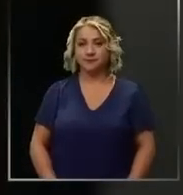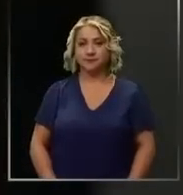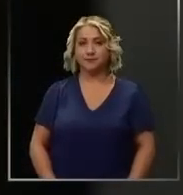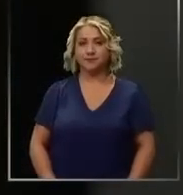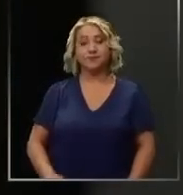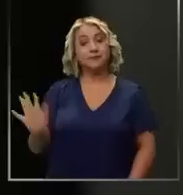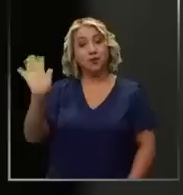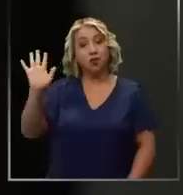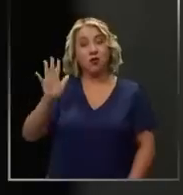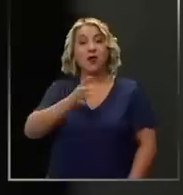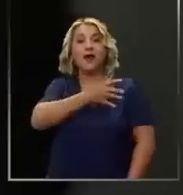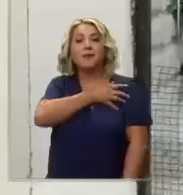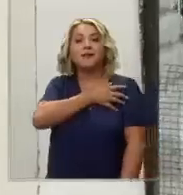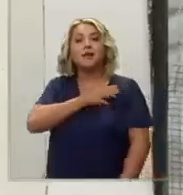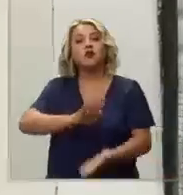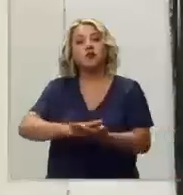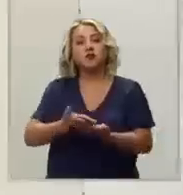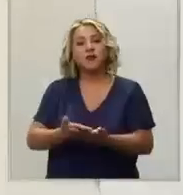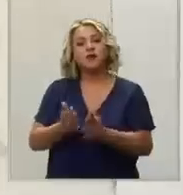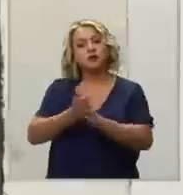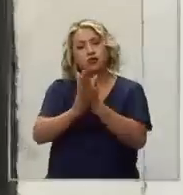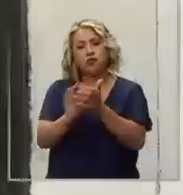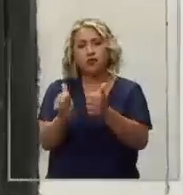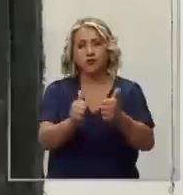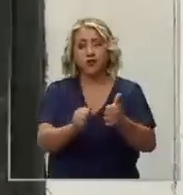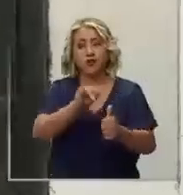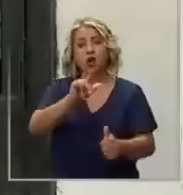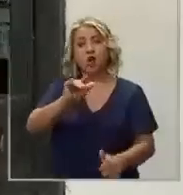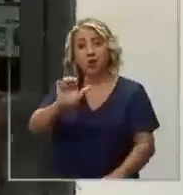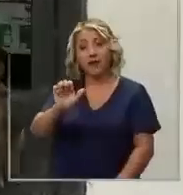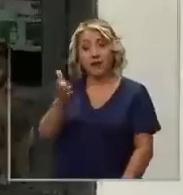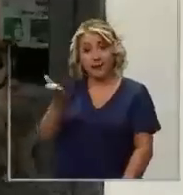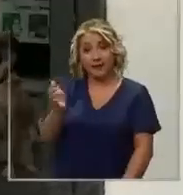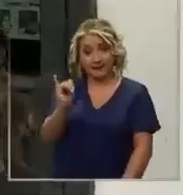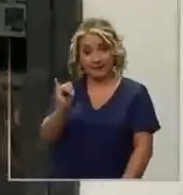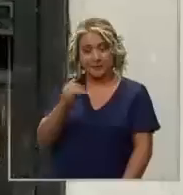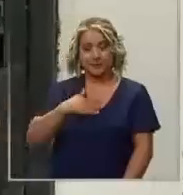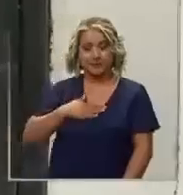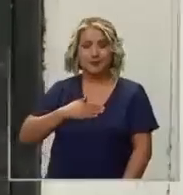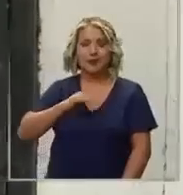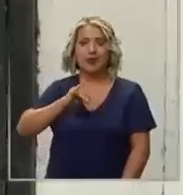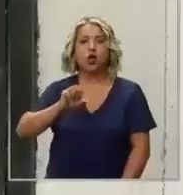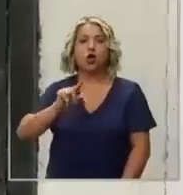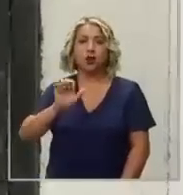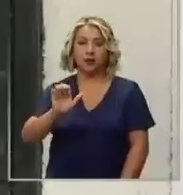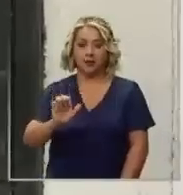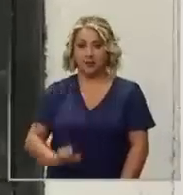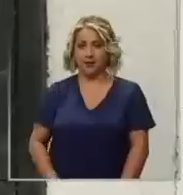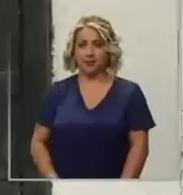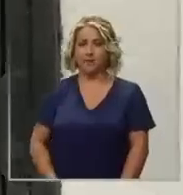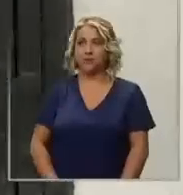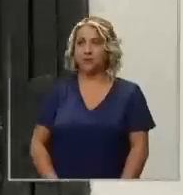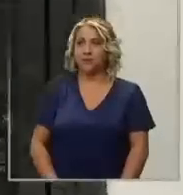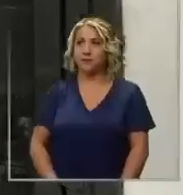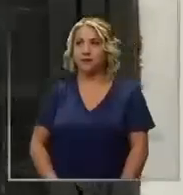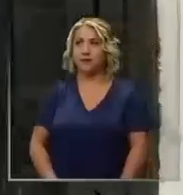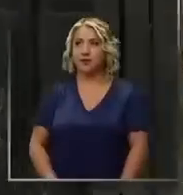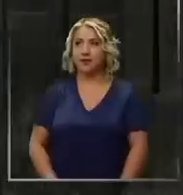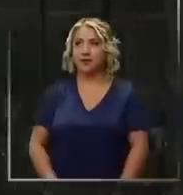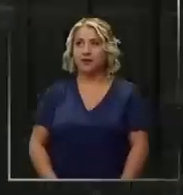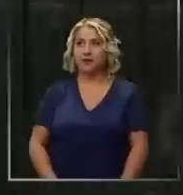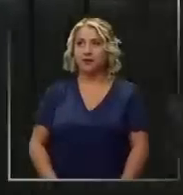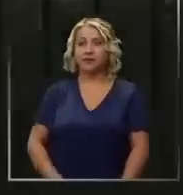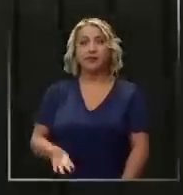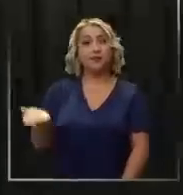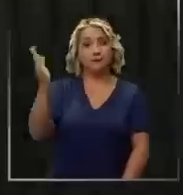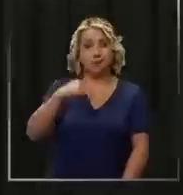Hola, capitán. ¿Cómo estáis? ¿Qué tal? Todo bien. Como Jorge, ¿no? Como Jorge, sí. Sí. El otro. La otra parte. Perfecto.